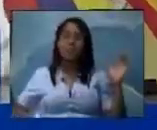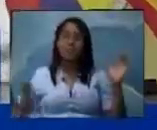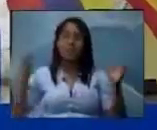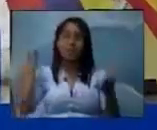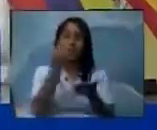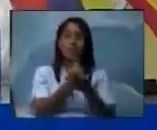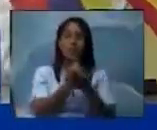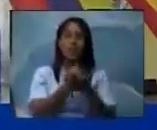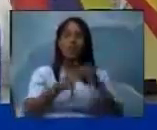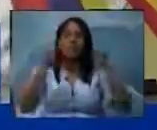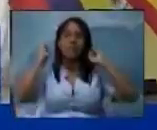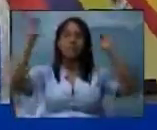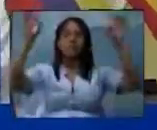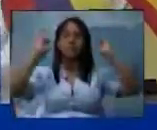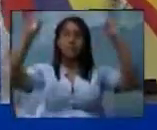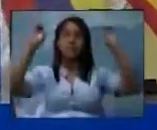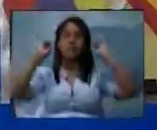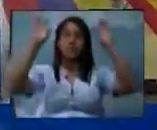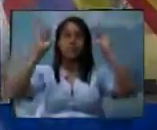Jesucristo.